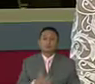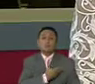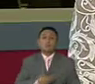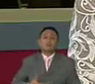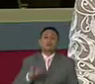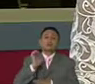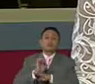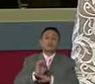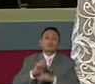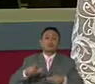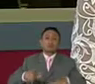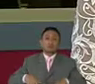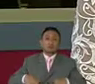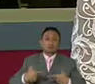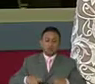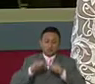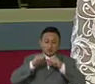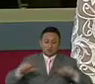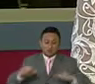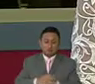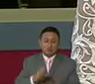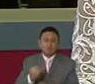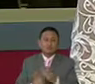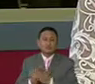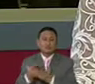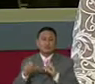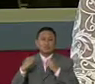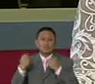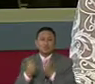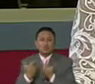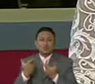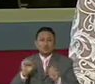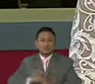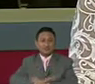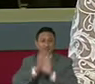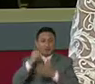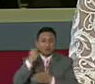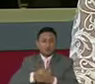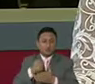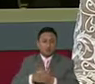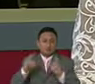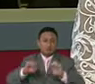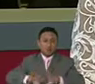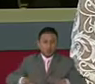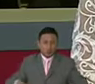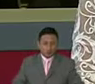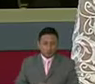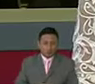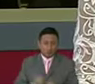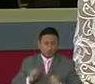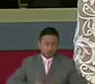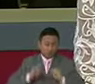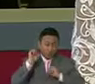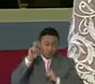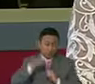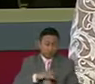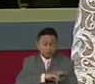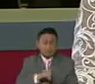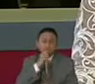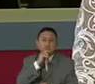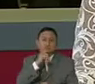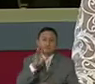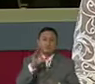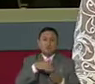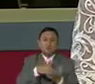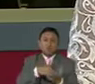la República, Lenín Moreno, anunció que se creará un frente de transparencia y lucha contra la corrupción. Mencionó a quienes formarían